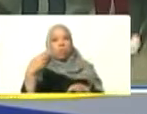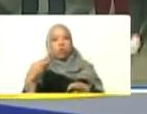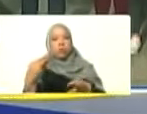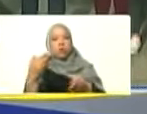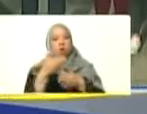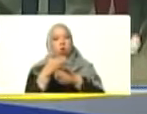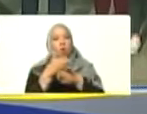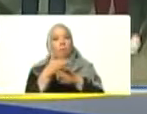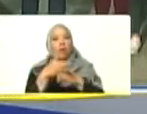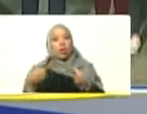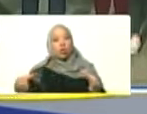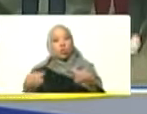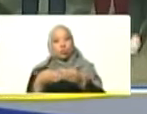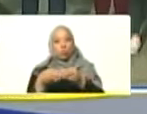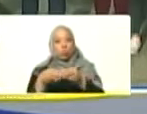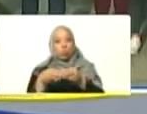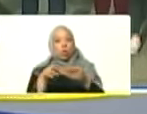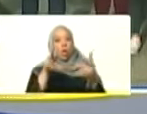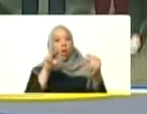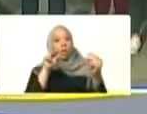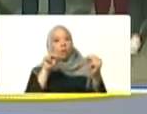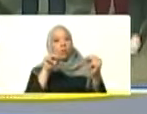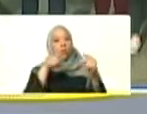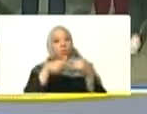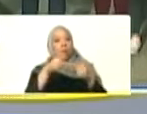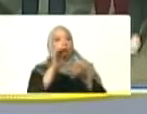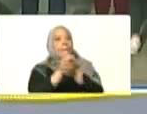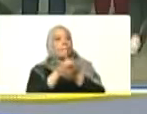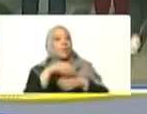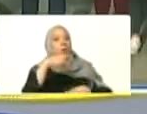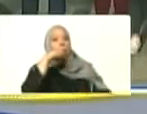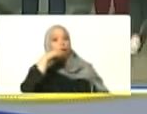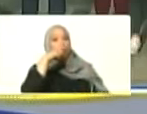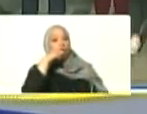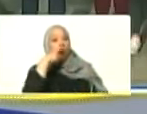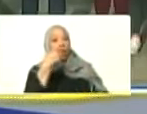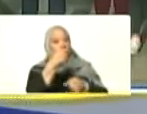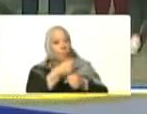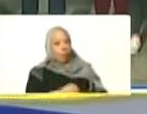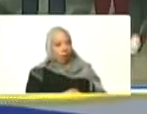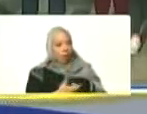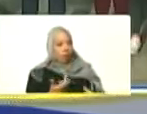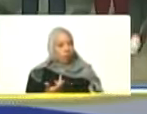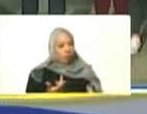un grupo, hablando, y apenas bajé el vidrio, ¡epa, Maduro!, como que me estuvieran esperando, pues.